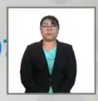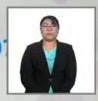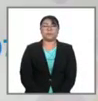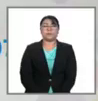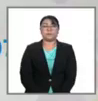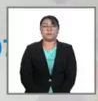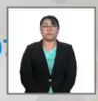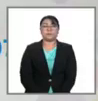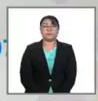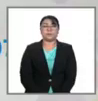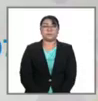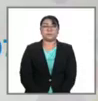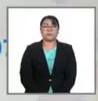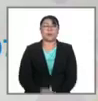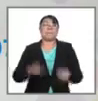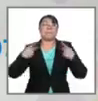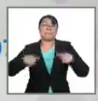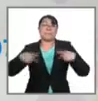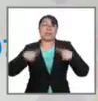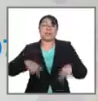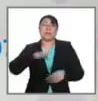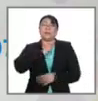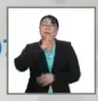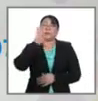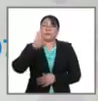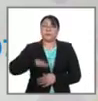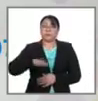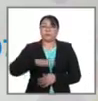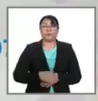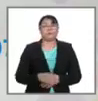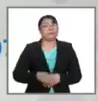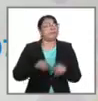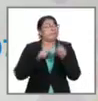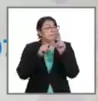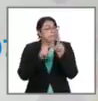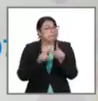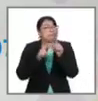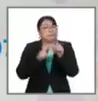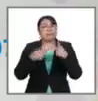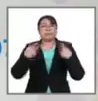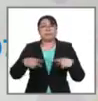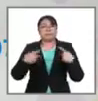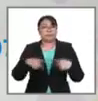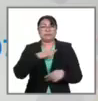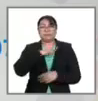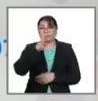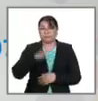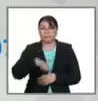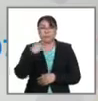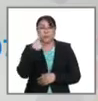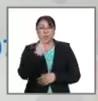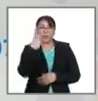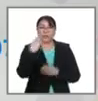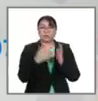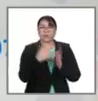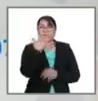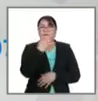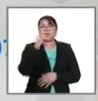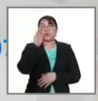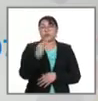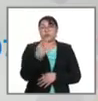dentro de las lamentables defunciones y que actualmente seguimos acumulando muchas de ellas tenemos un total de dos mil